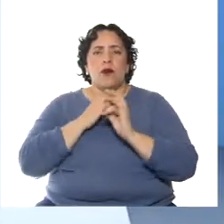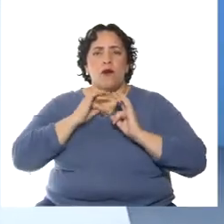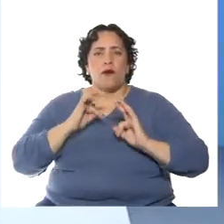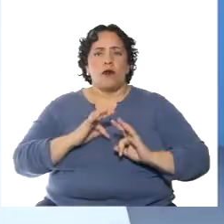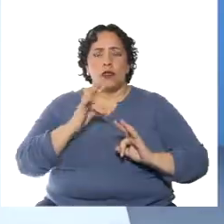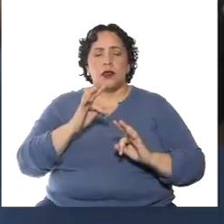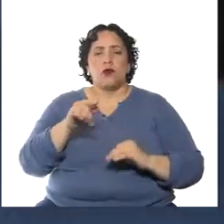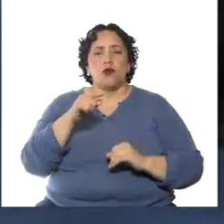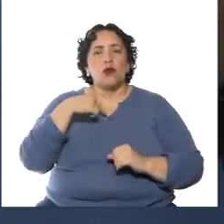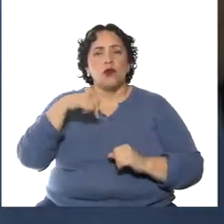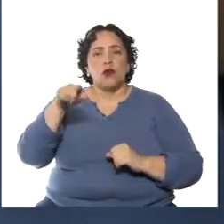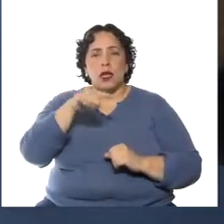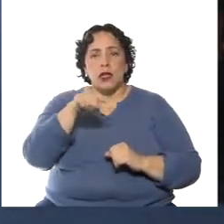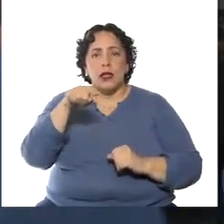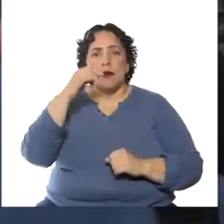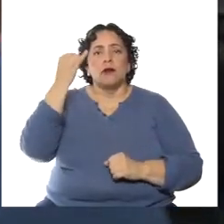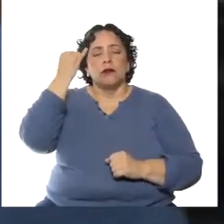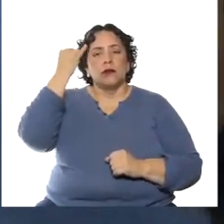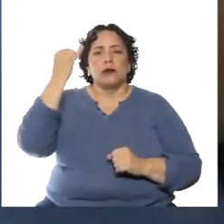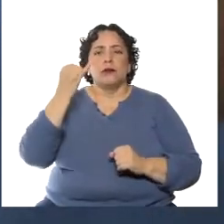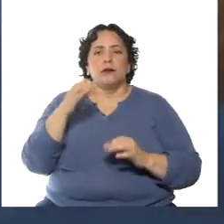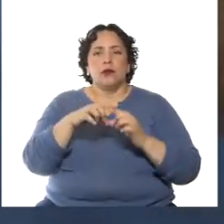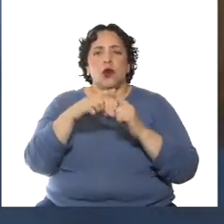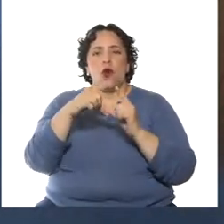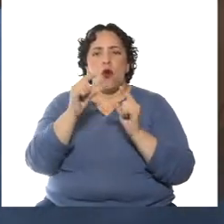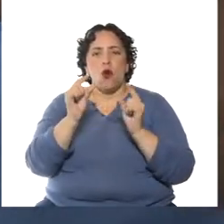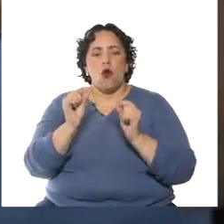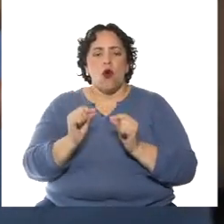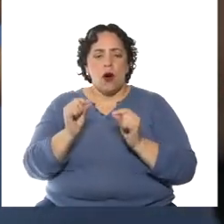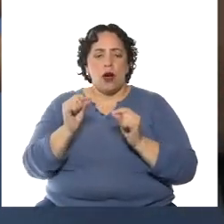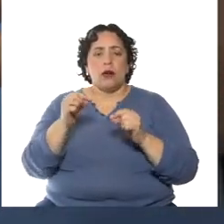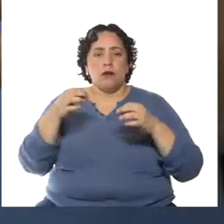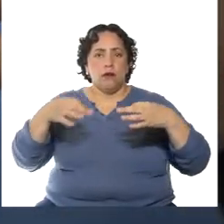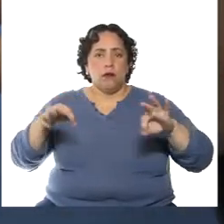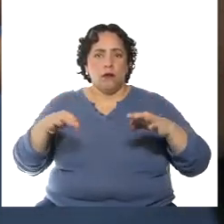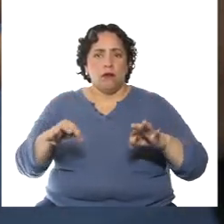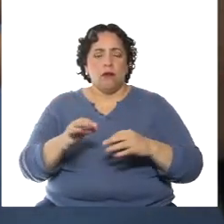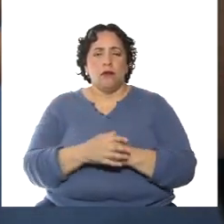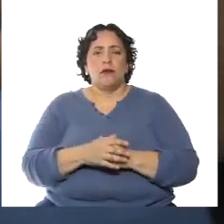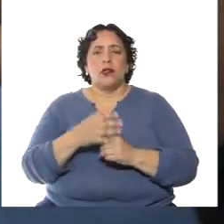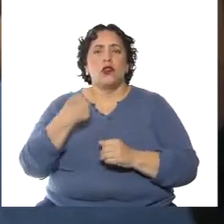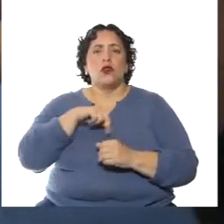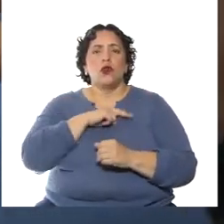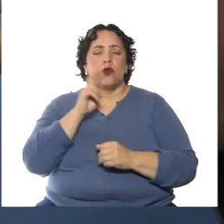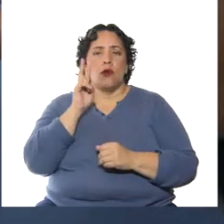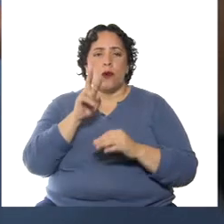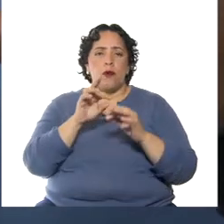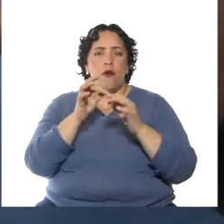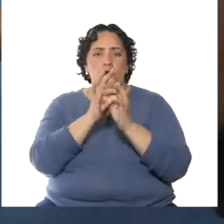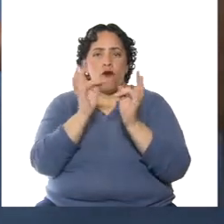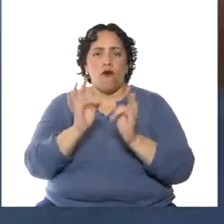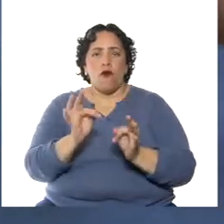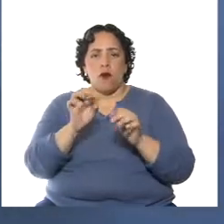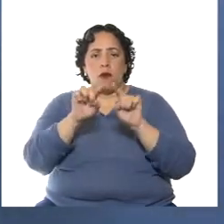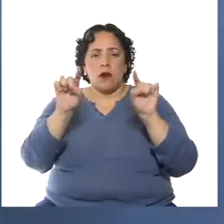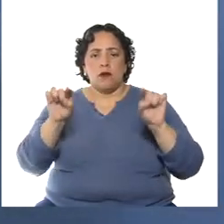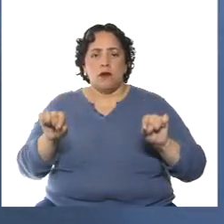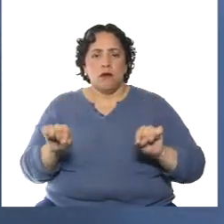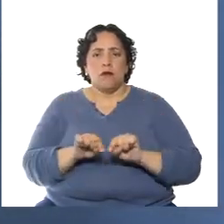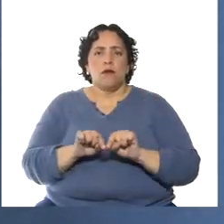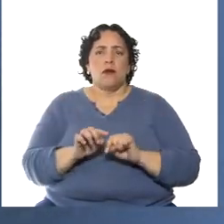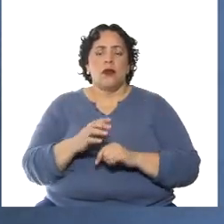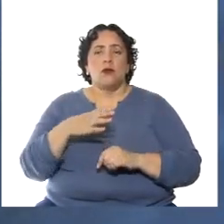una idea. Por ejemplo, acá tenemos una hoja. Esta hoja le vemos una forma, ¿verdad? Para que esto